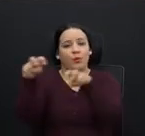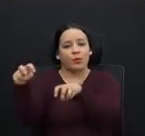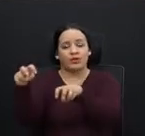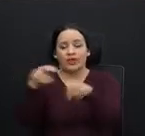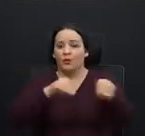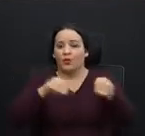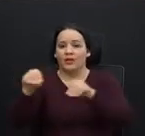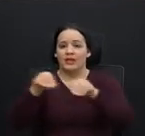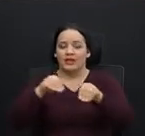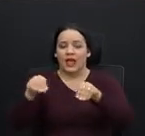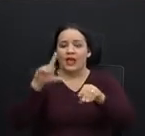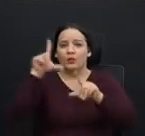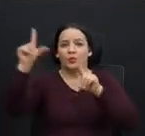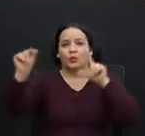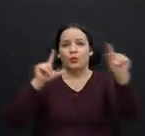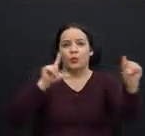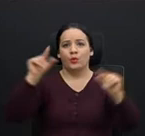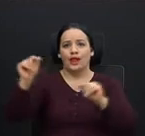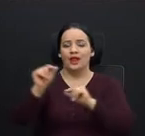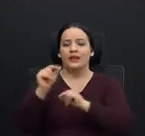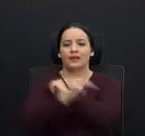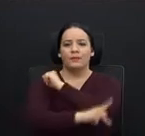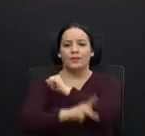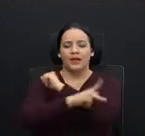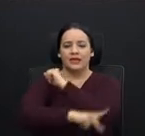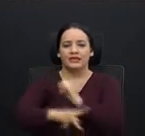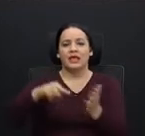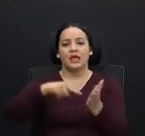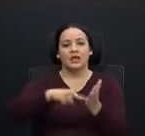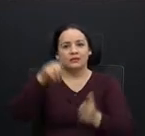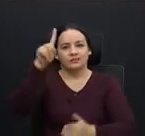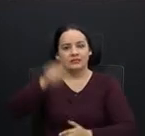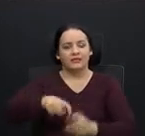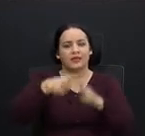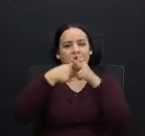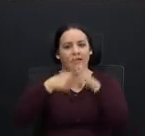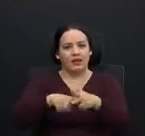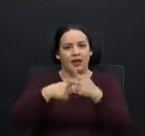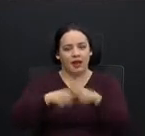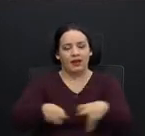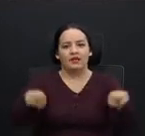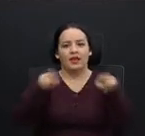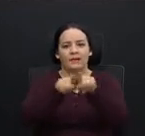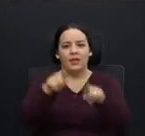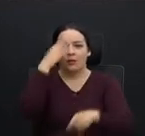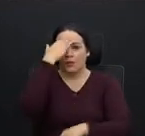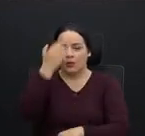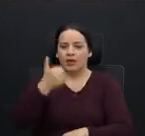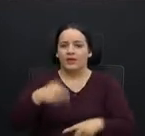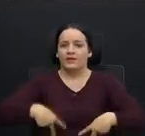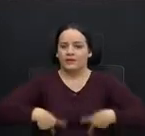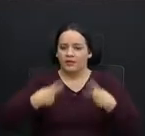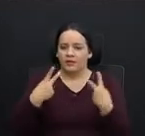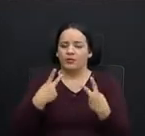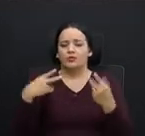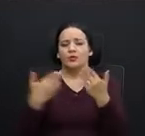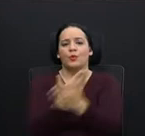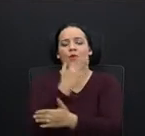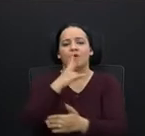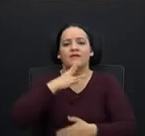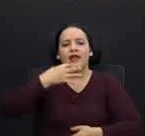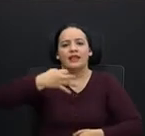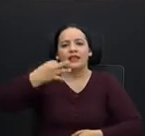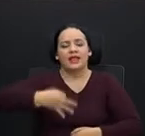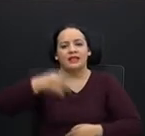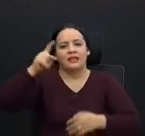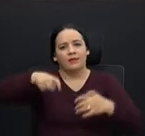este país. Y ojo, eso tenemos que arreglarlo también, porque vivimos en una nueva realidad. Tenemos que